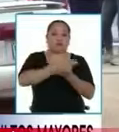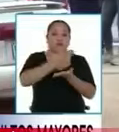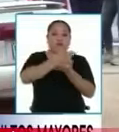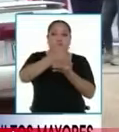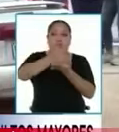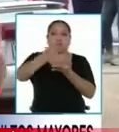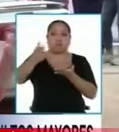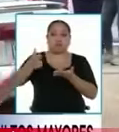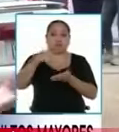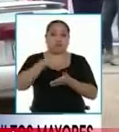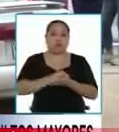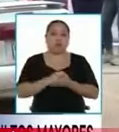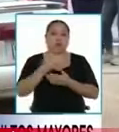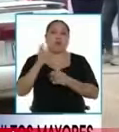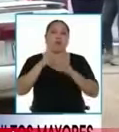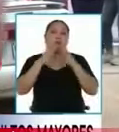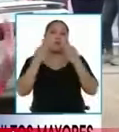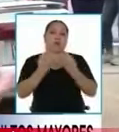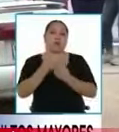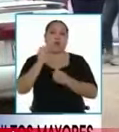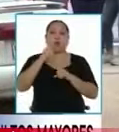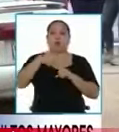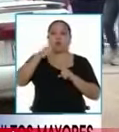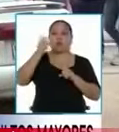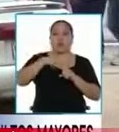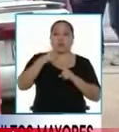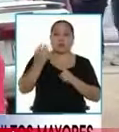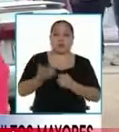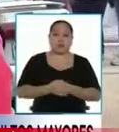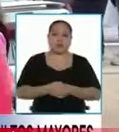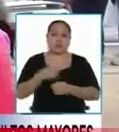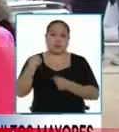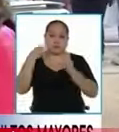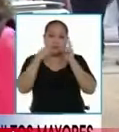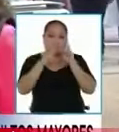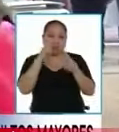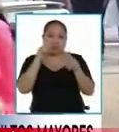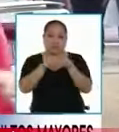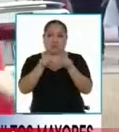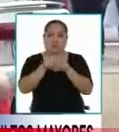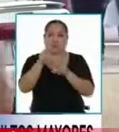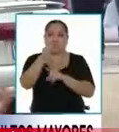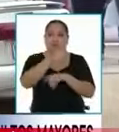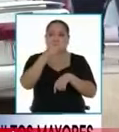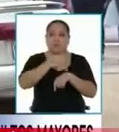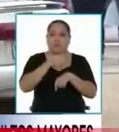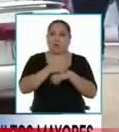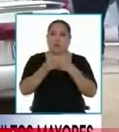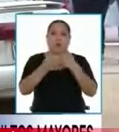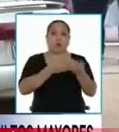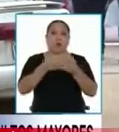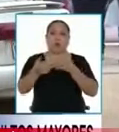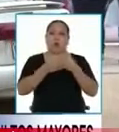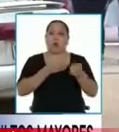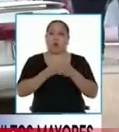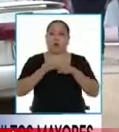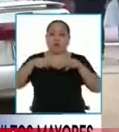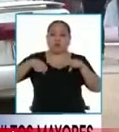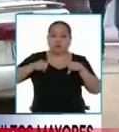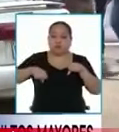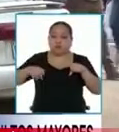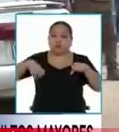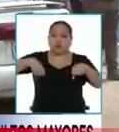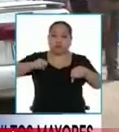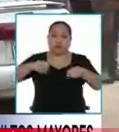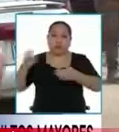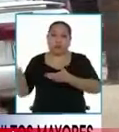en un vehículo, que puede ser un vehículo familiar, en un taxi. He visto también que en otros momentos puede entrar cualquier vehículo motorizado,